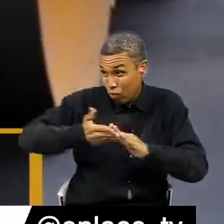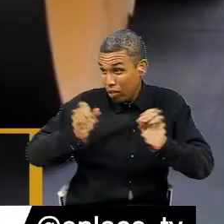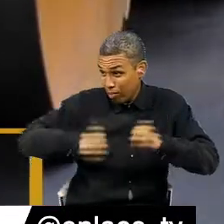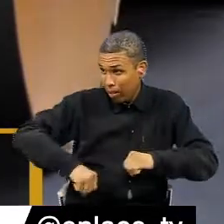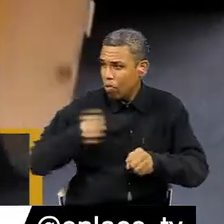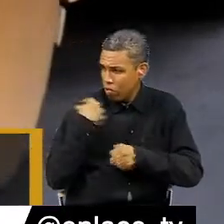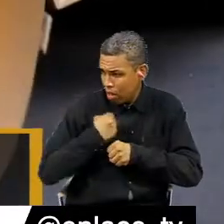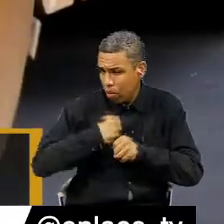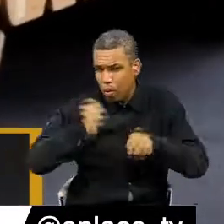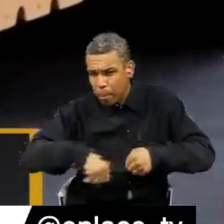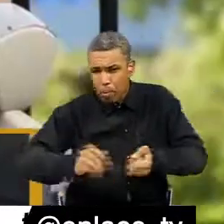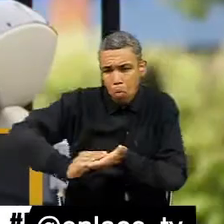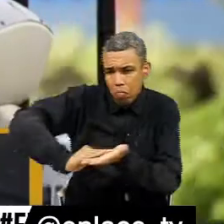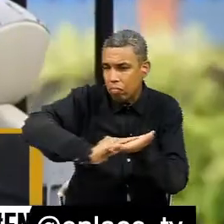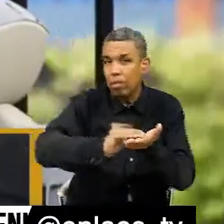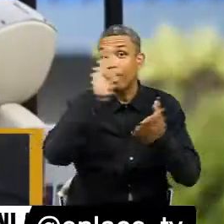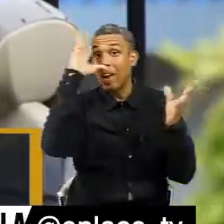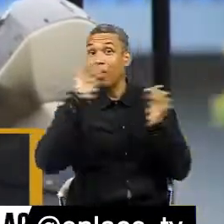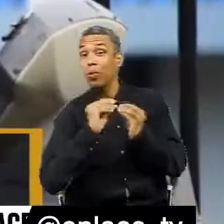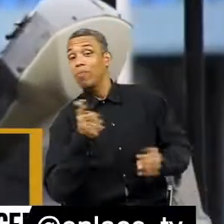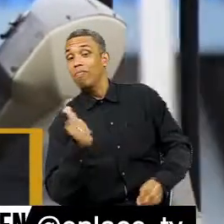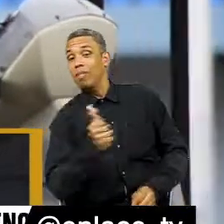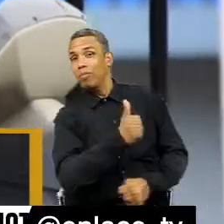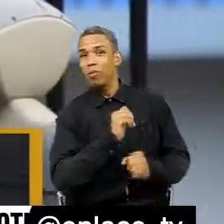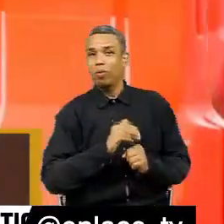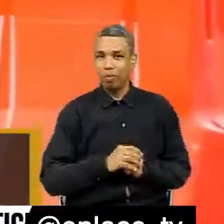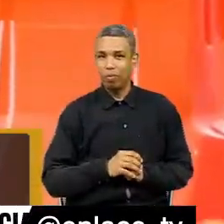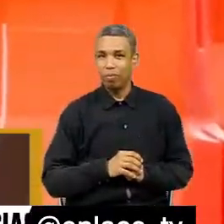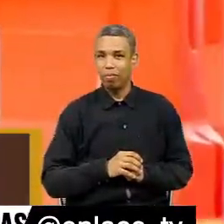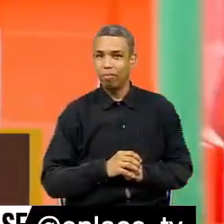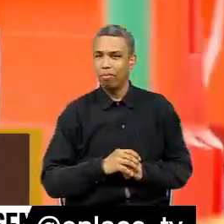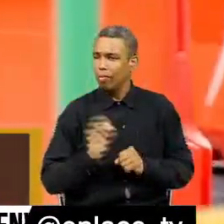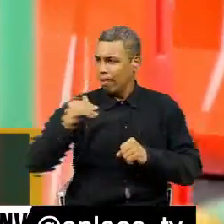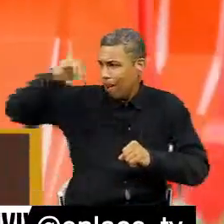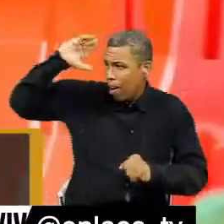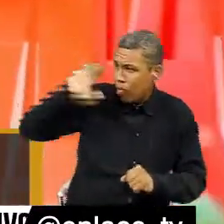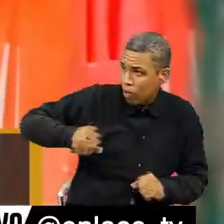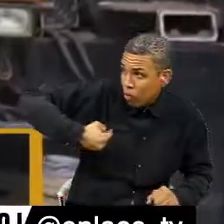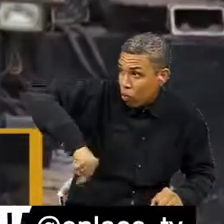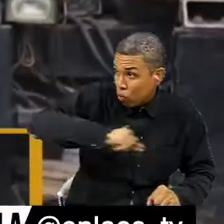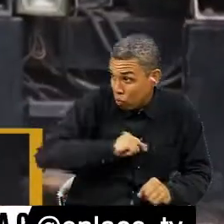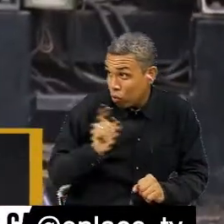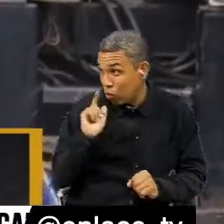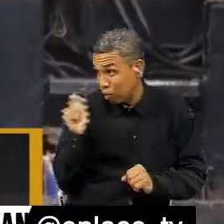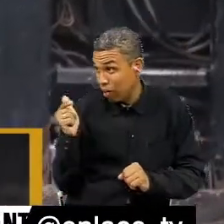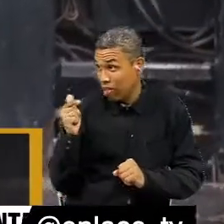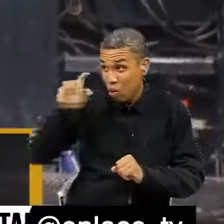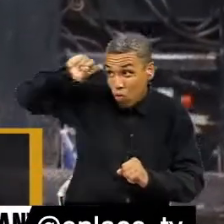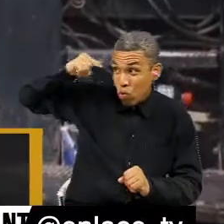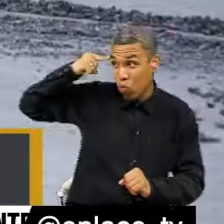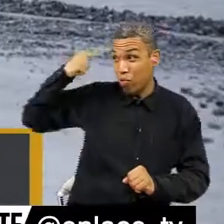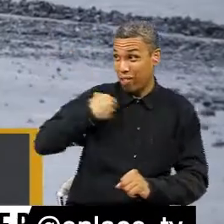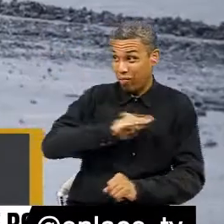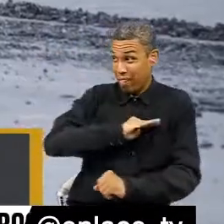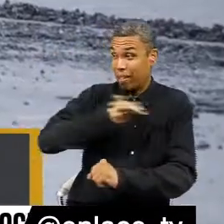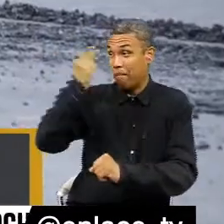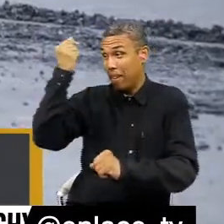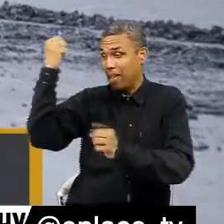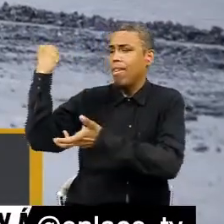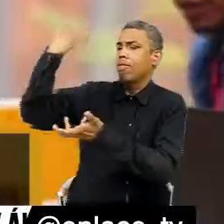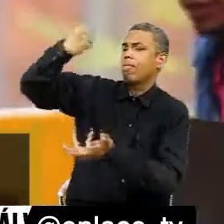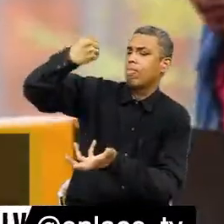cuales ellos se comprometen a obtener, a recaudar el 10% del valor de las obras, dineros que no los va a manejar la administración,